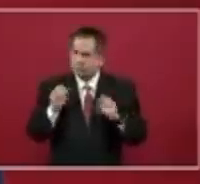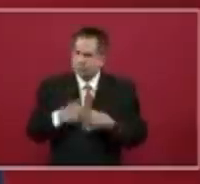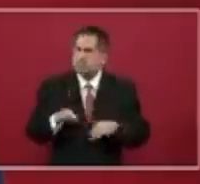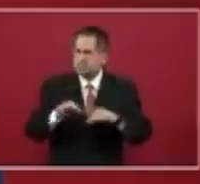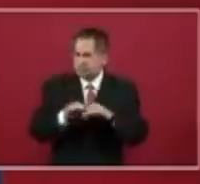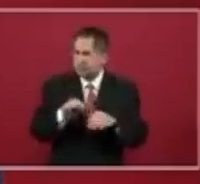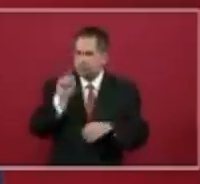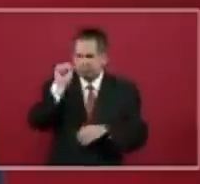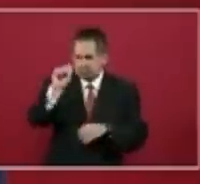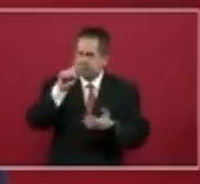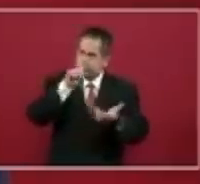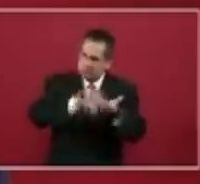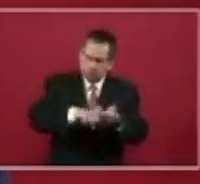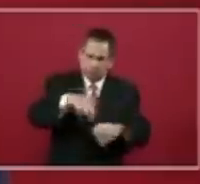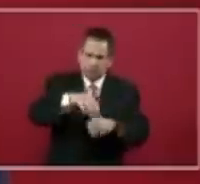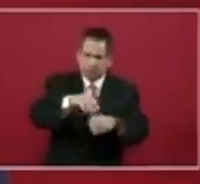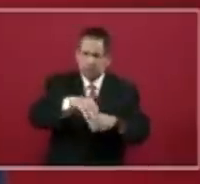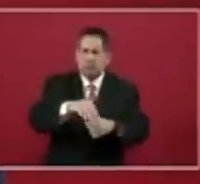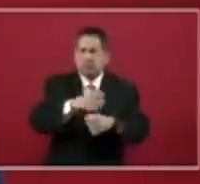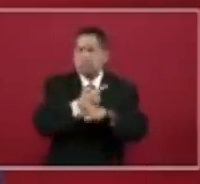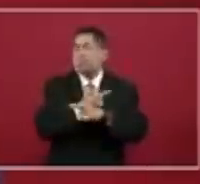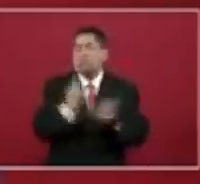que haya votaciones libres,